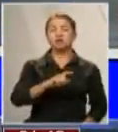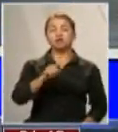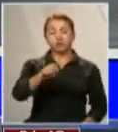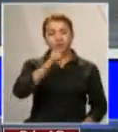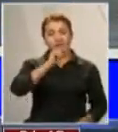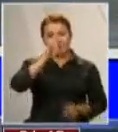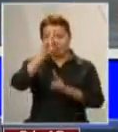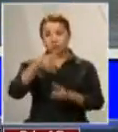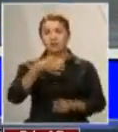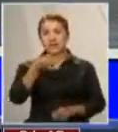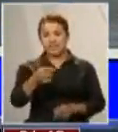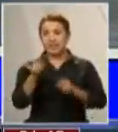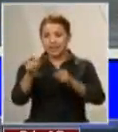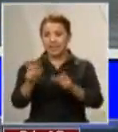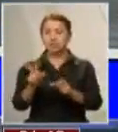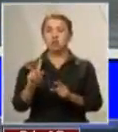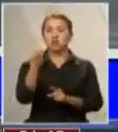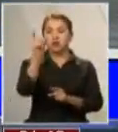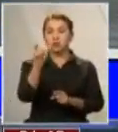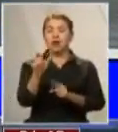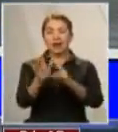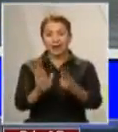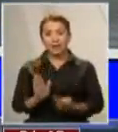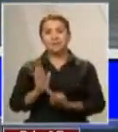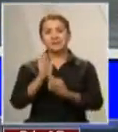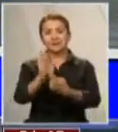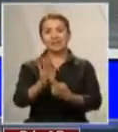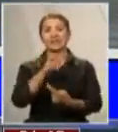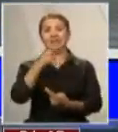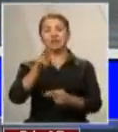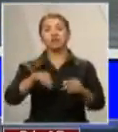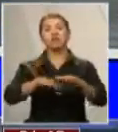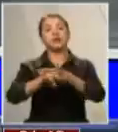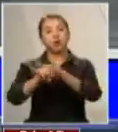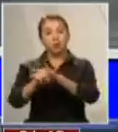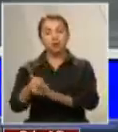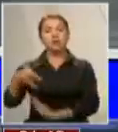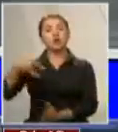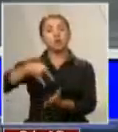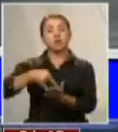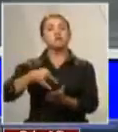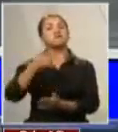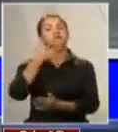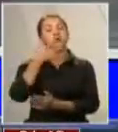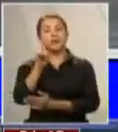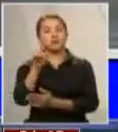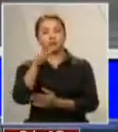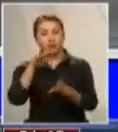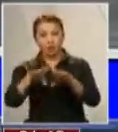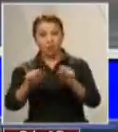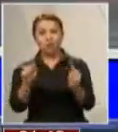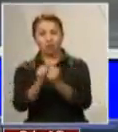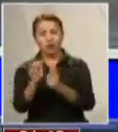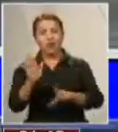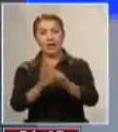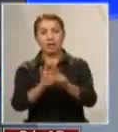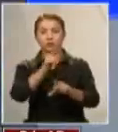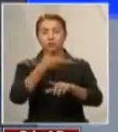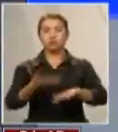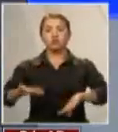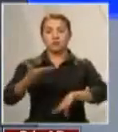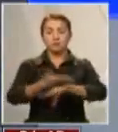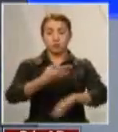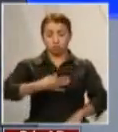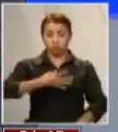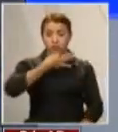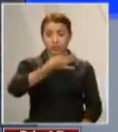Cariola decirle que es una representante de los delincuentes en el Congreso, porque no está de acuerdo con la ley que usted propone. Yo lo que estoy